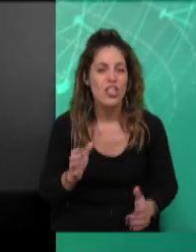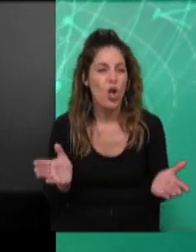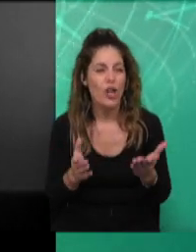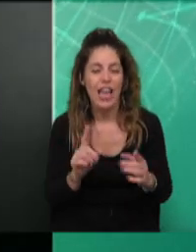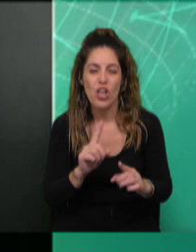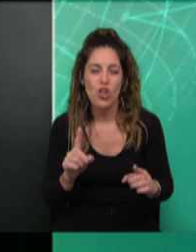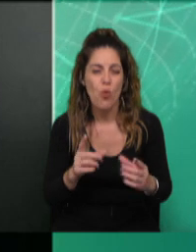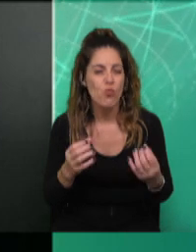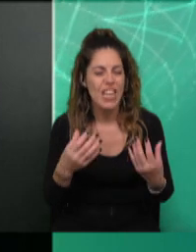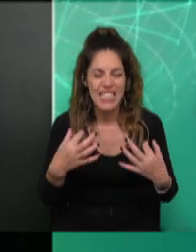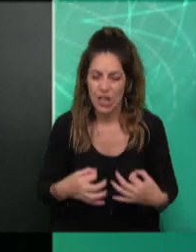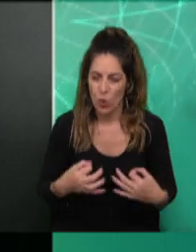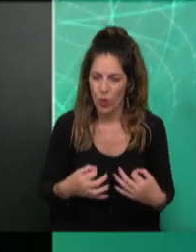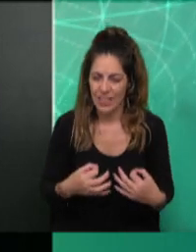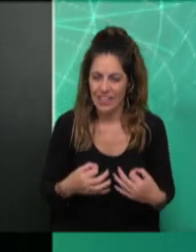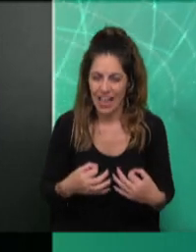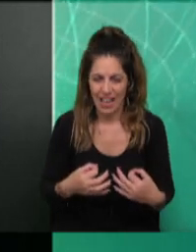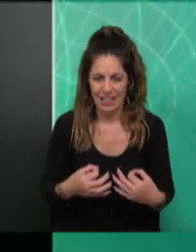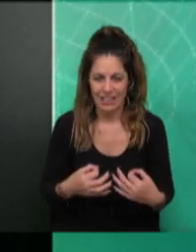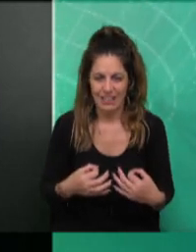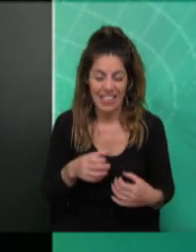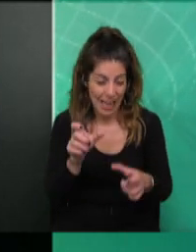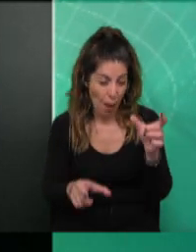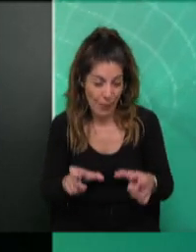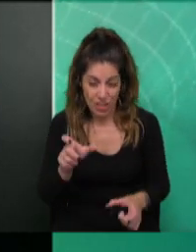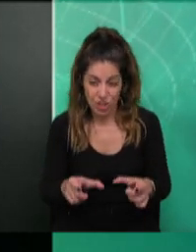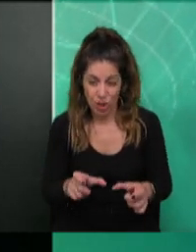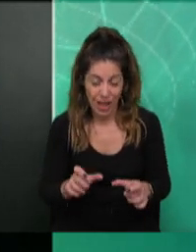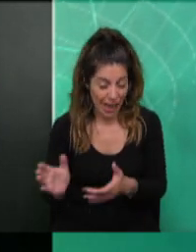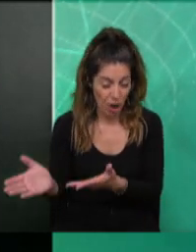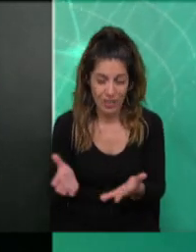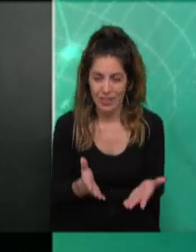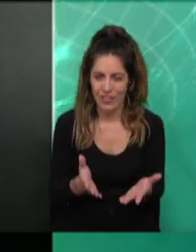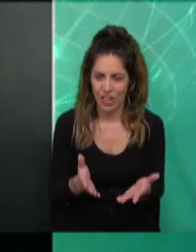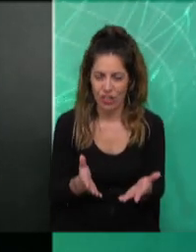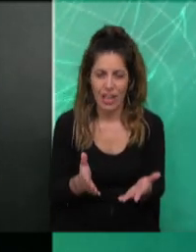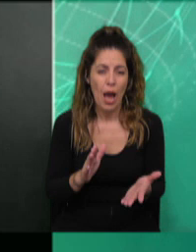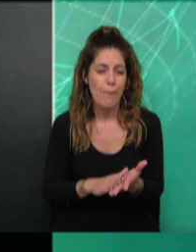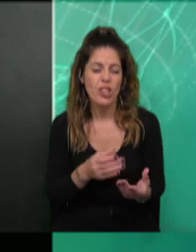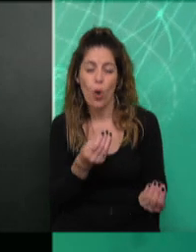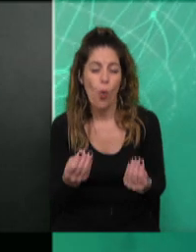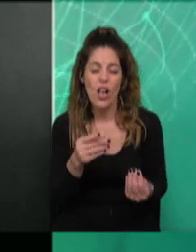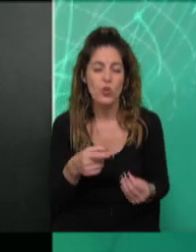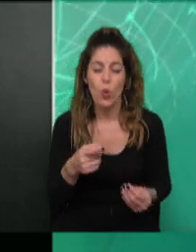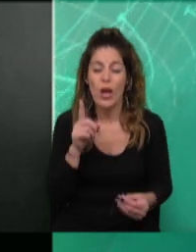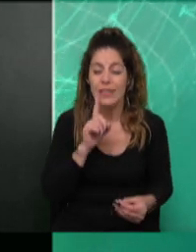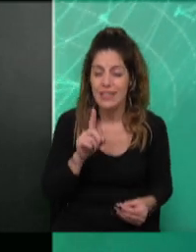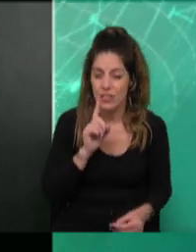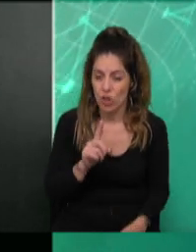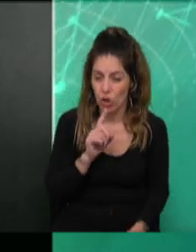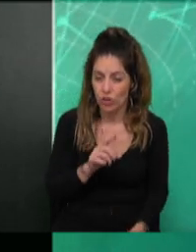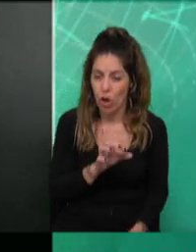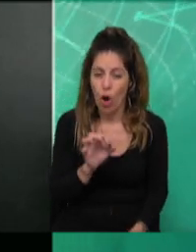había mucha seguridad dentro de las de las personas que que lo recibieron respecto a cuál era su intención